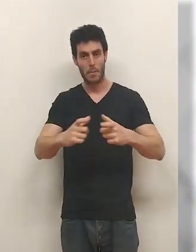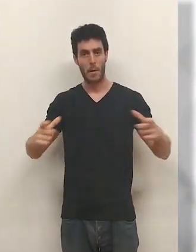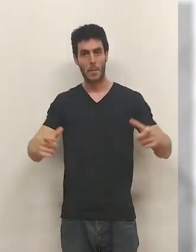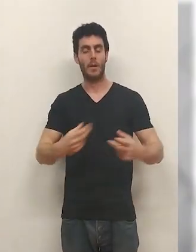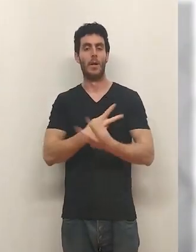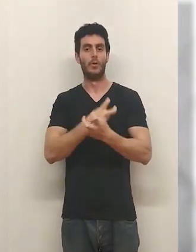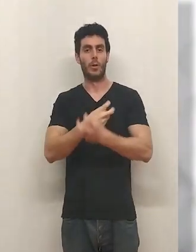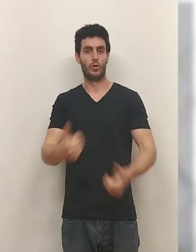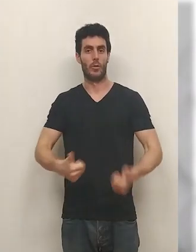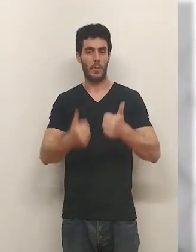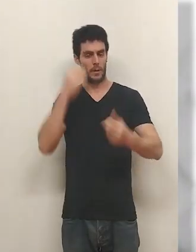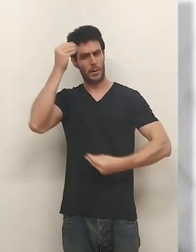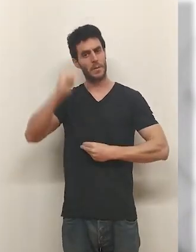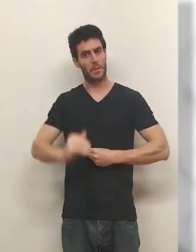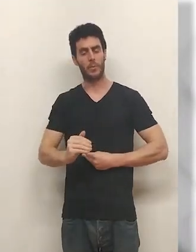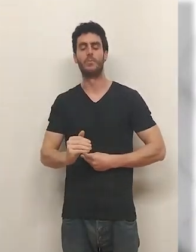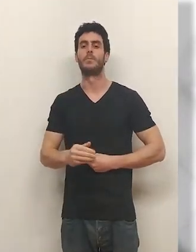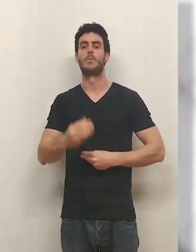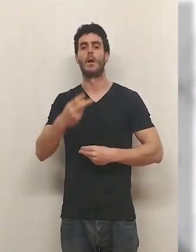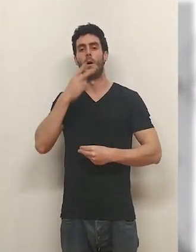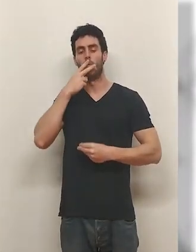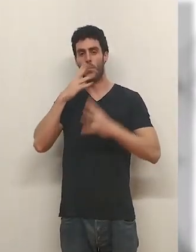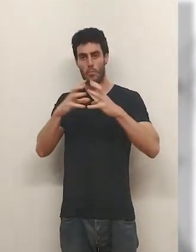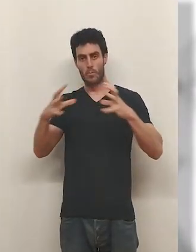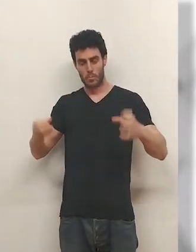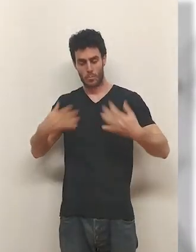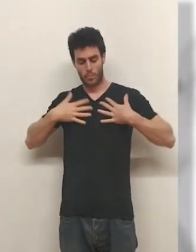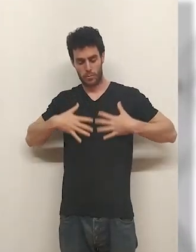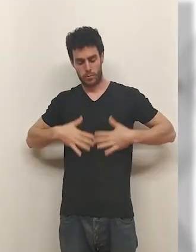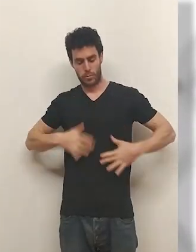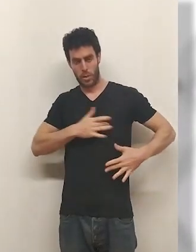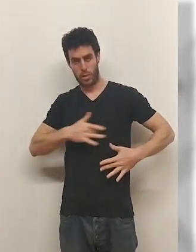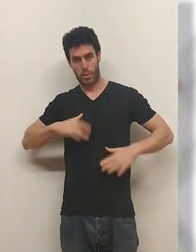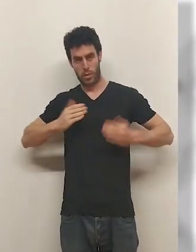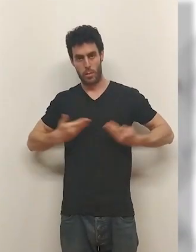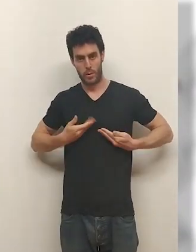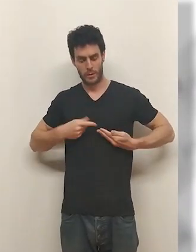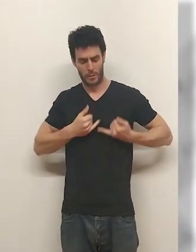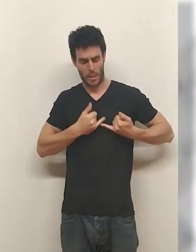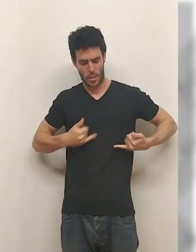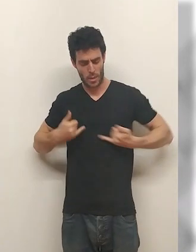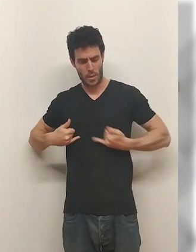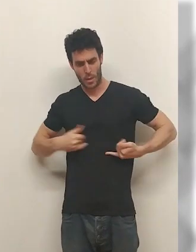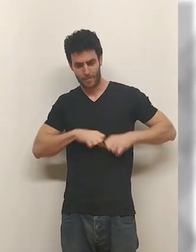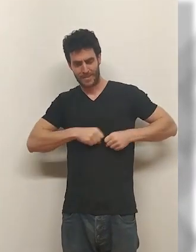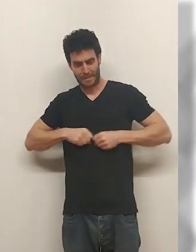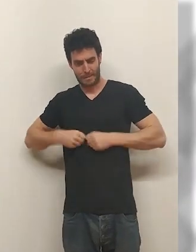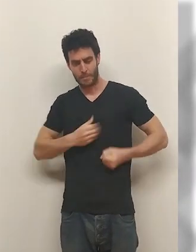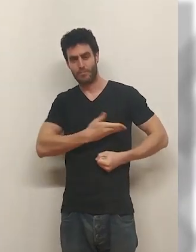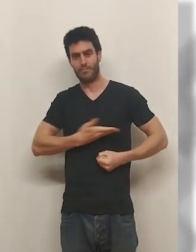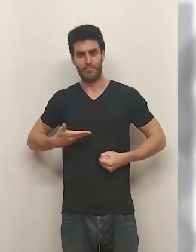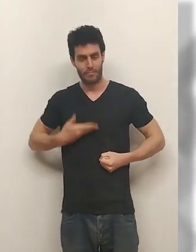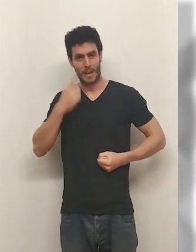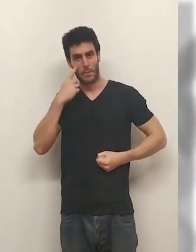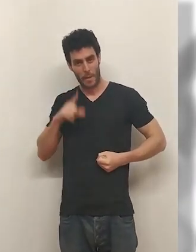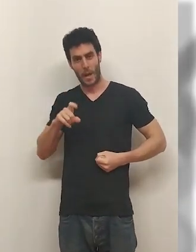Es más tóxico de lo que creen. El humo, el vapeo, afecta los pulmones y genera una fibrosis que no nos centramos en el